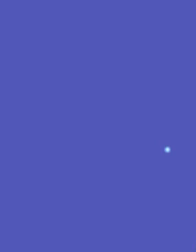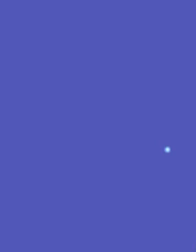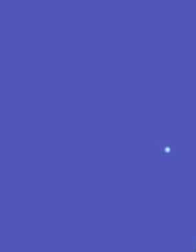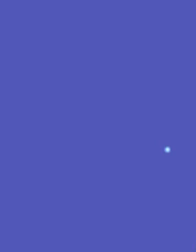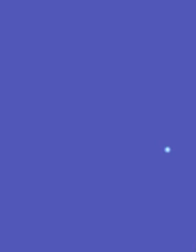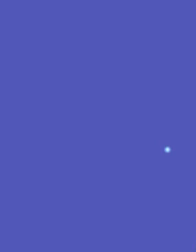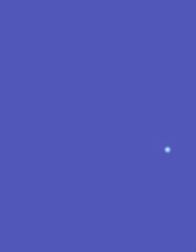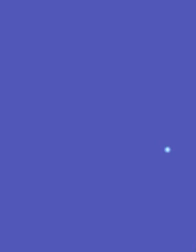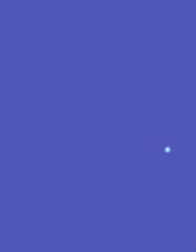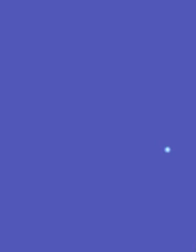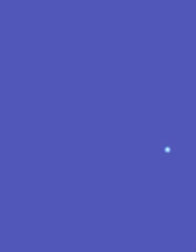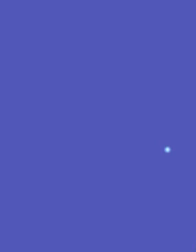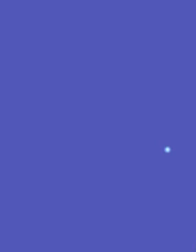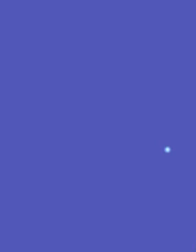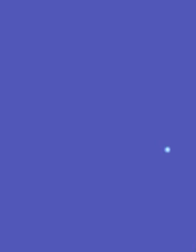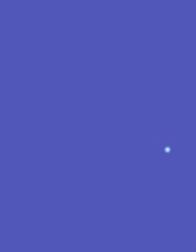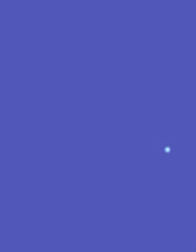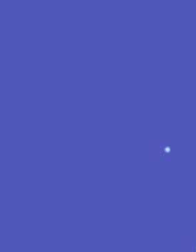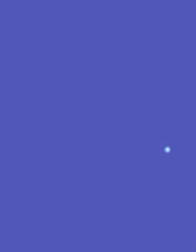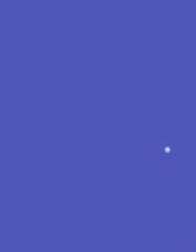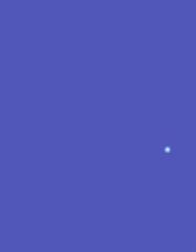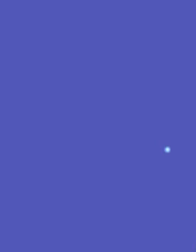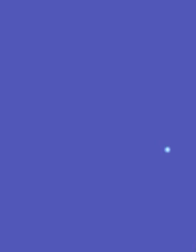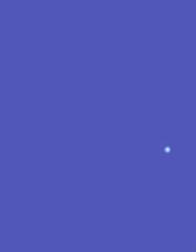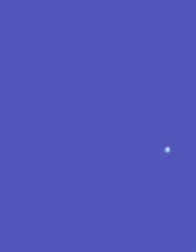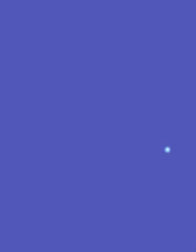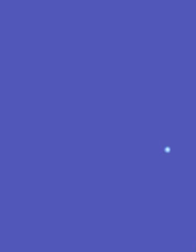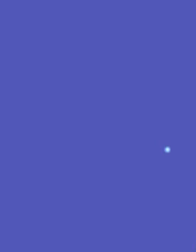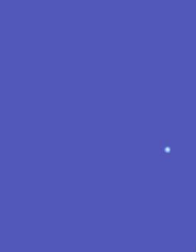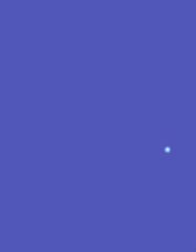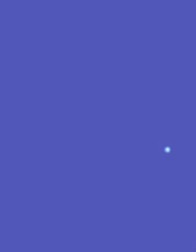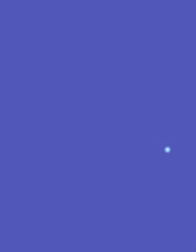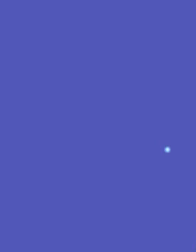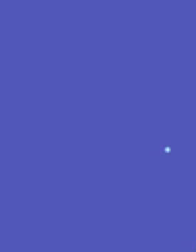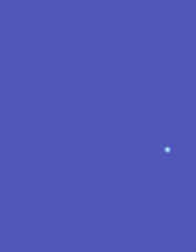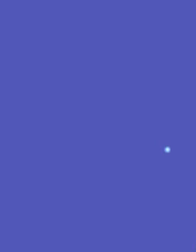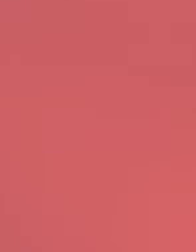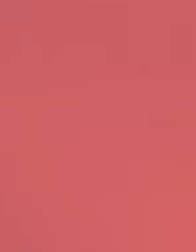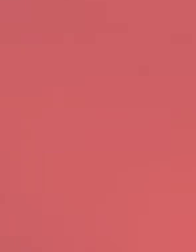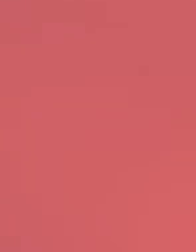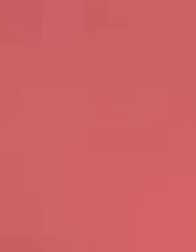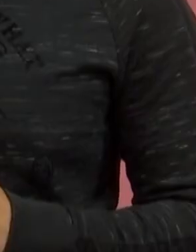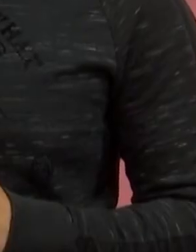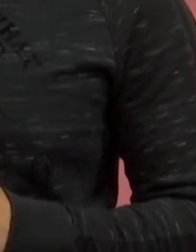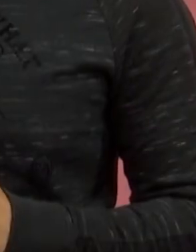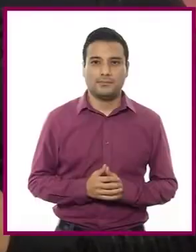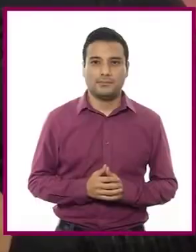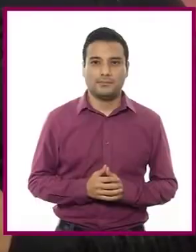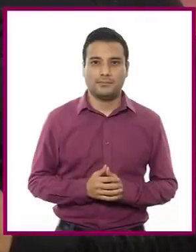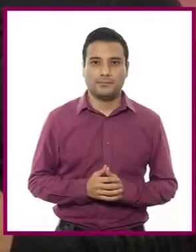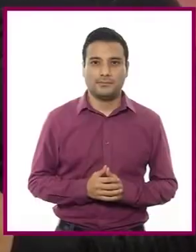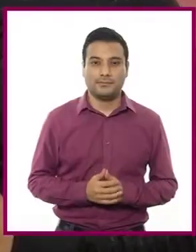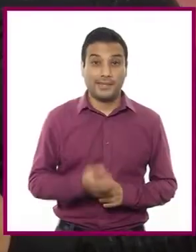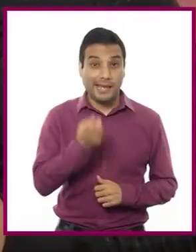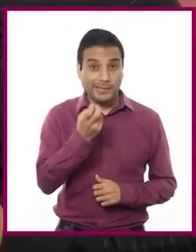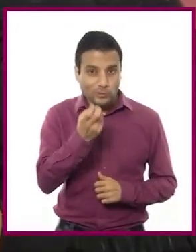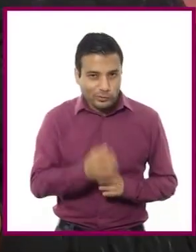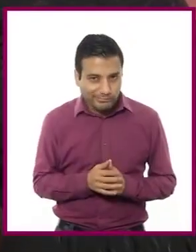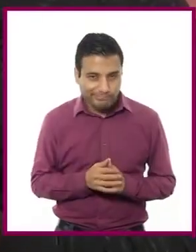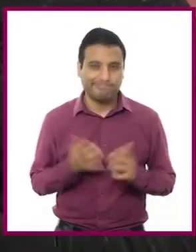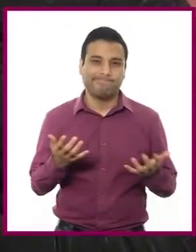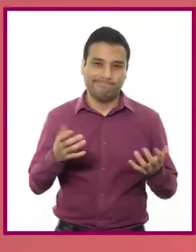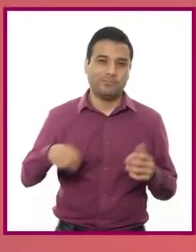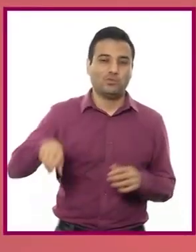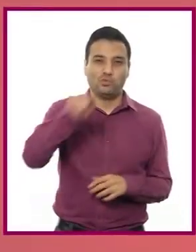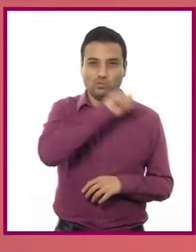la definición de una muestra y el análisis de los resultados obtenidos. Esto conlleva a tareas que